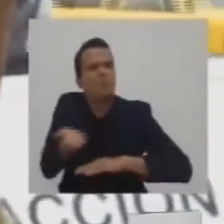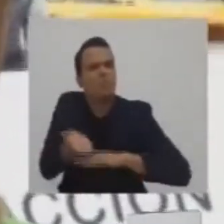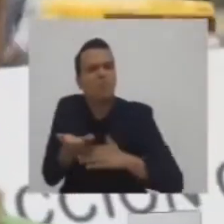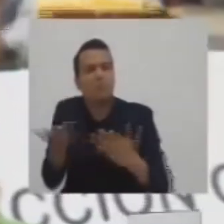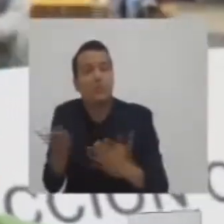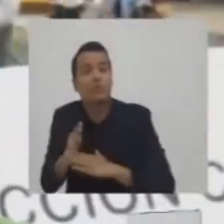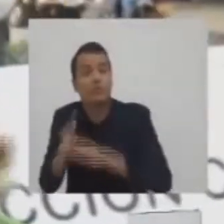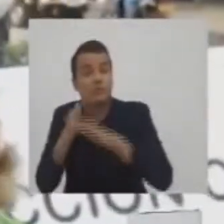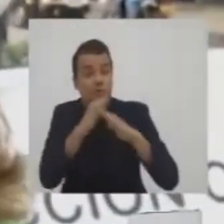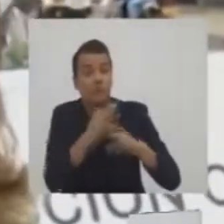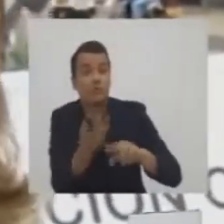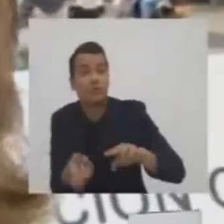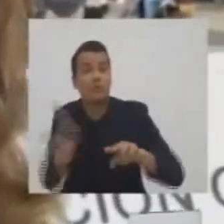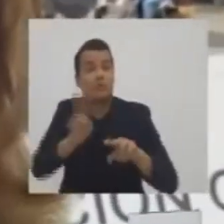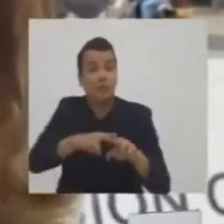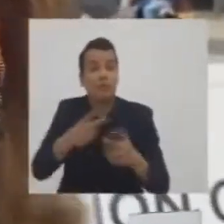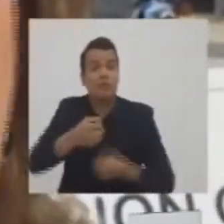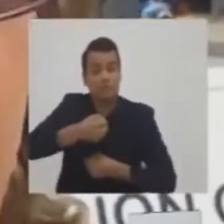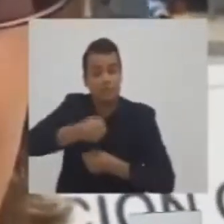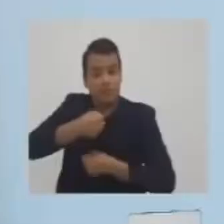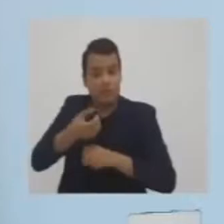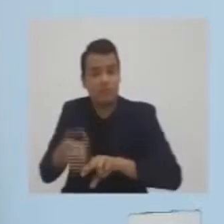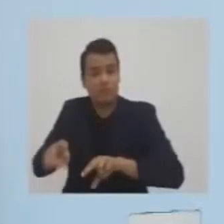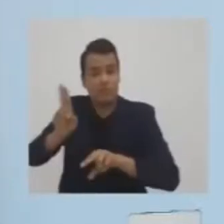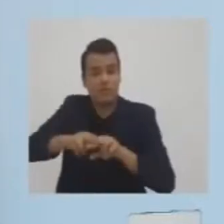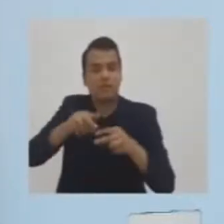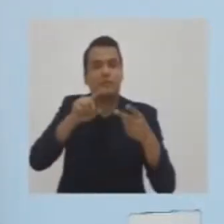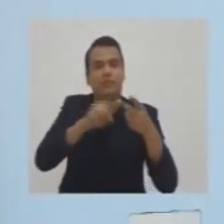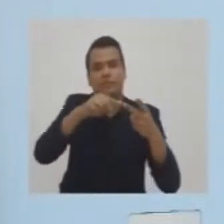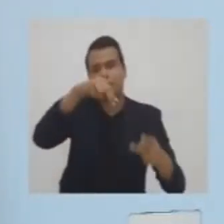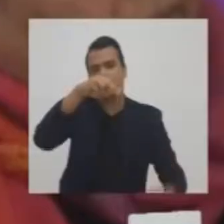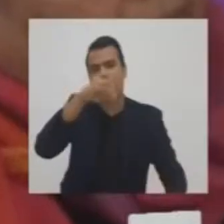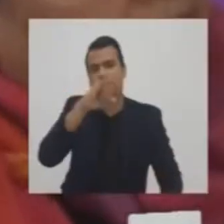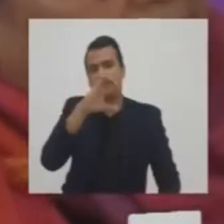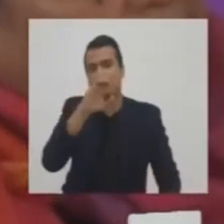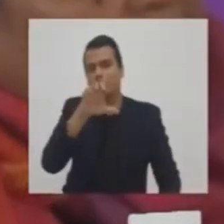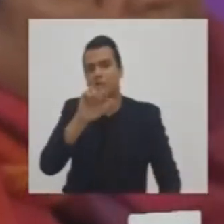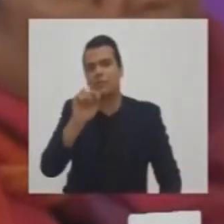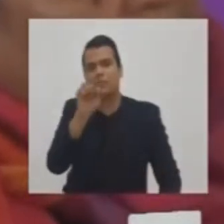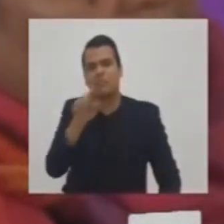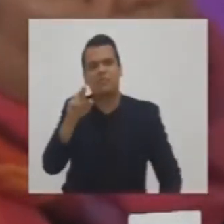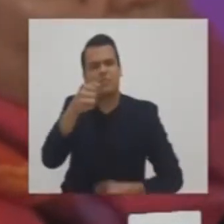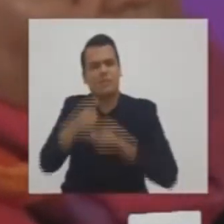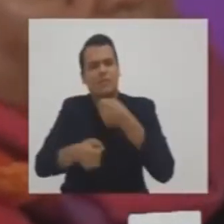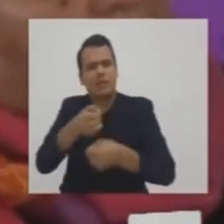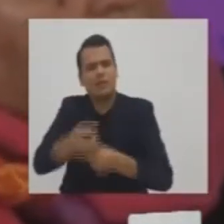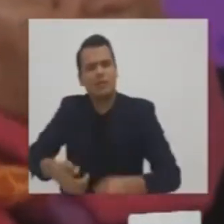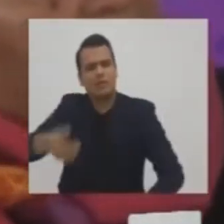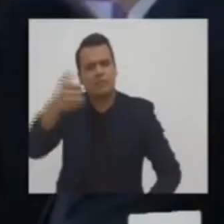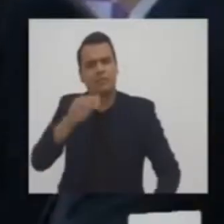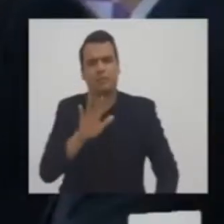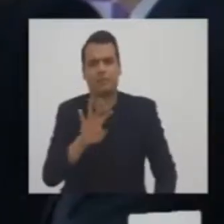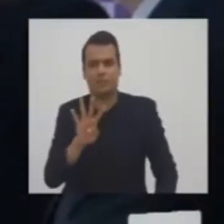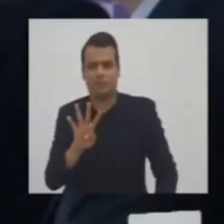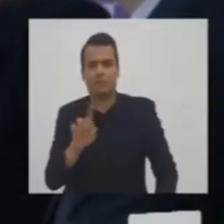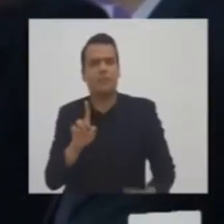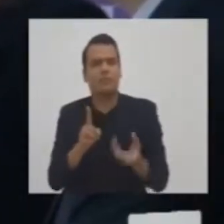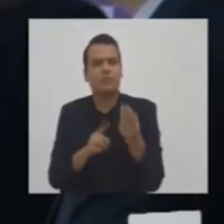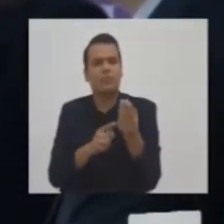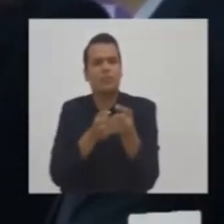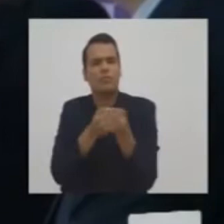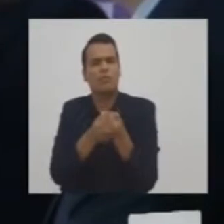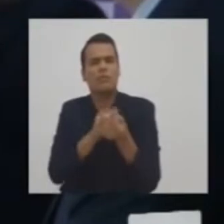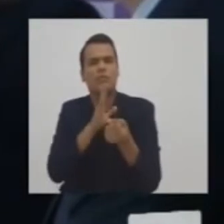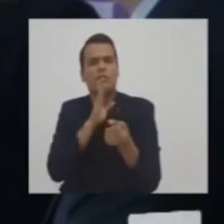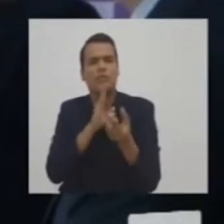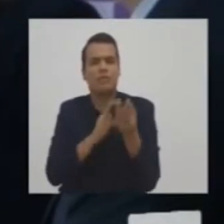propone mejorar la seguridad y la generación de empleo. Otro de los aspirantes es Nicolás Martín Toro Muñoz, de 54 años, quien